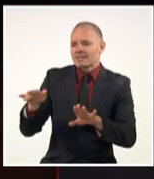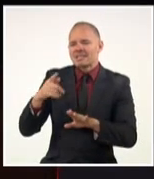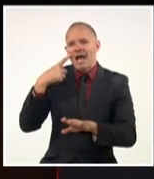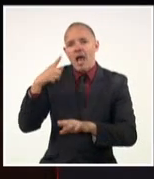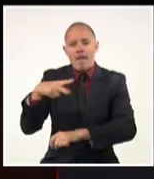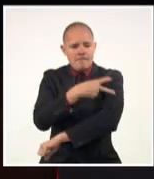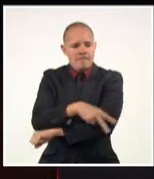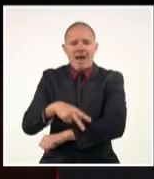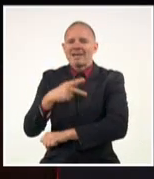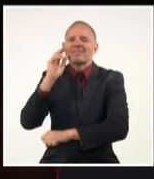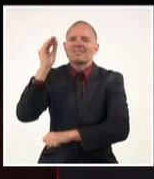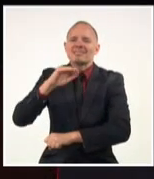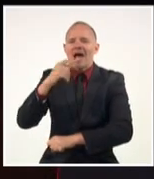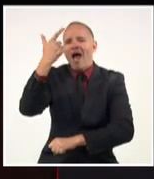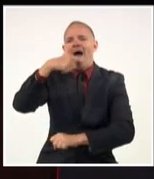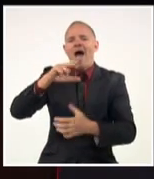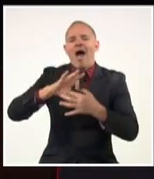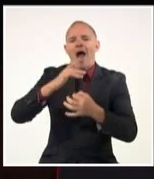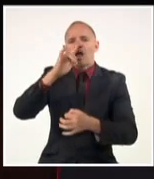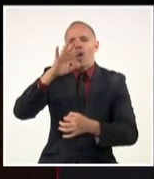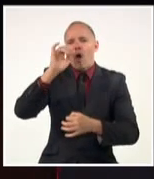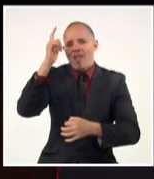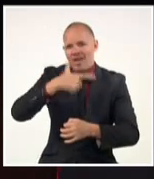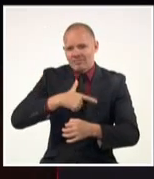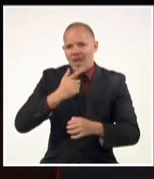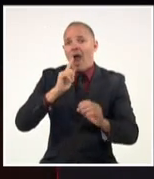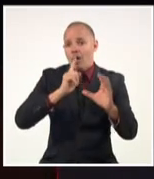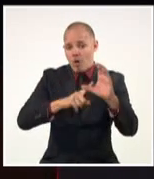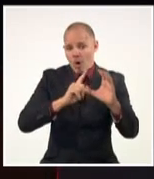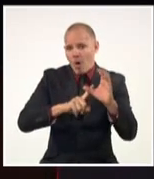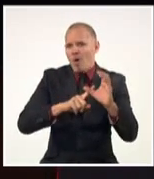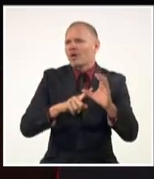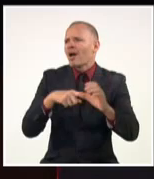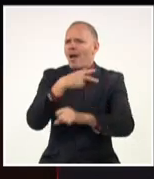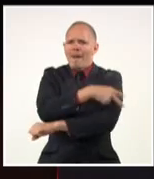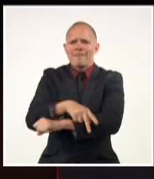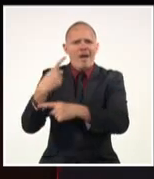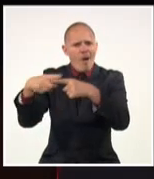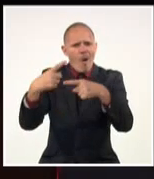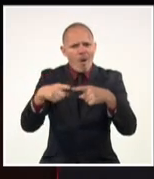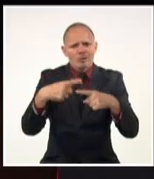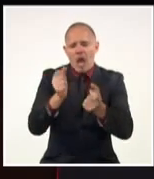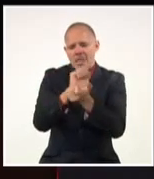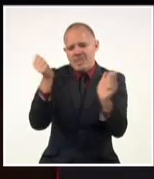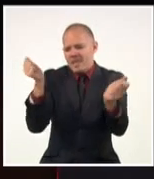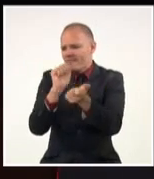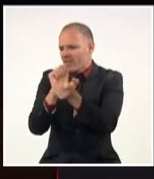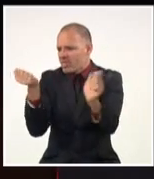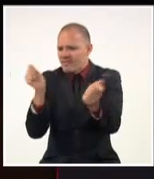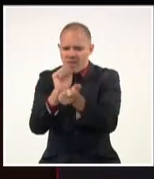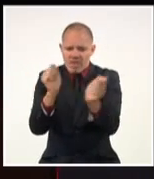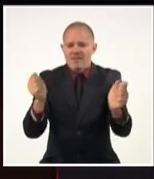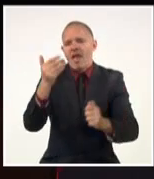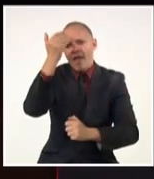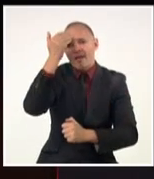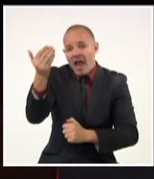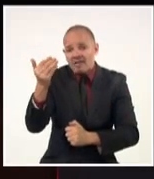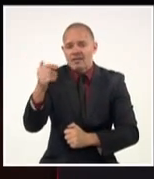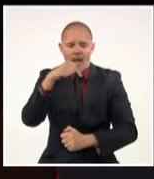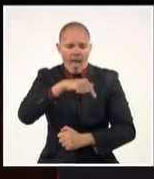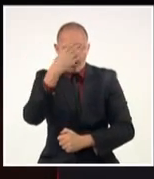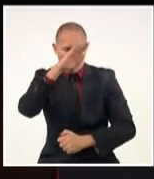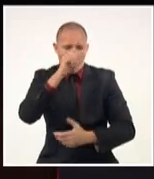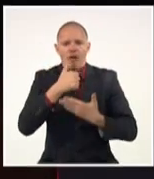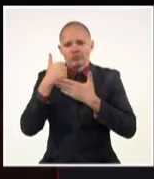independencia de Angola, otras naciones africanas, y fueron determinantes para el fin de la apartheid. Si